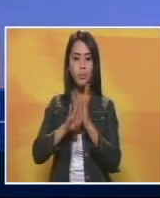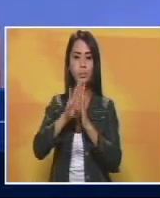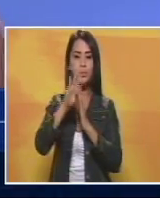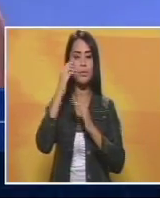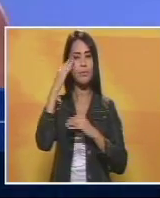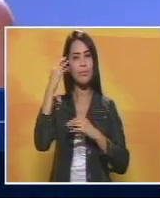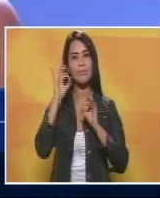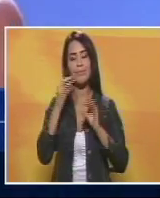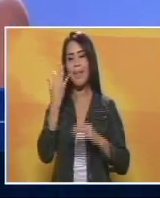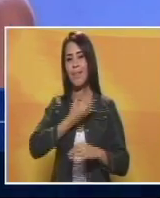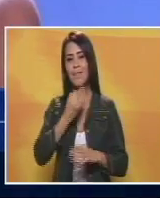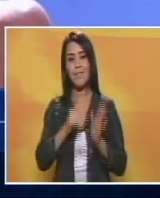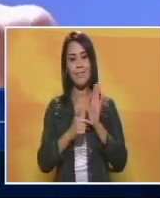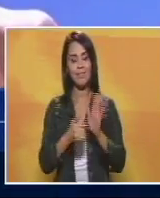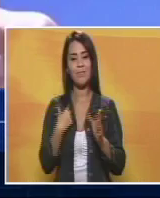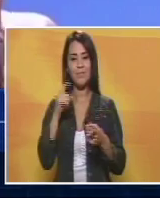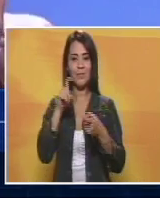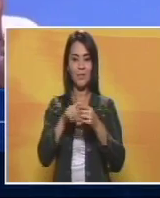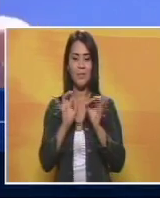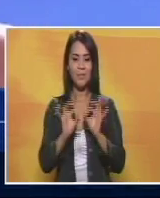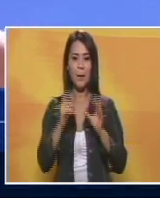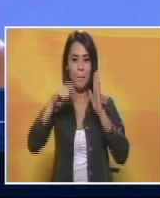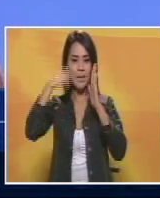un honor ser parte de la película.